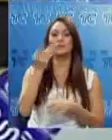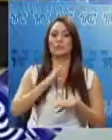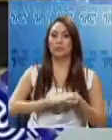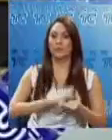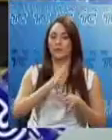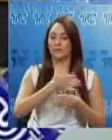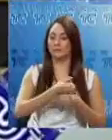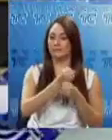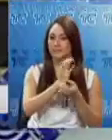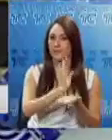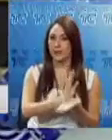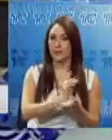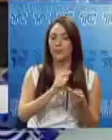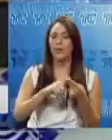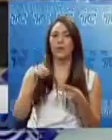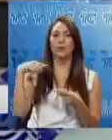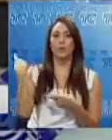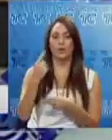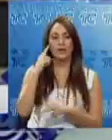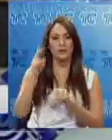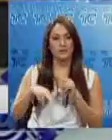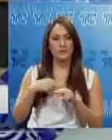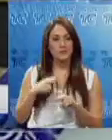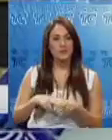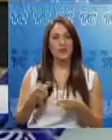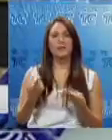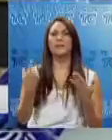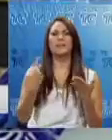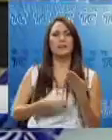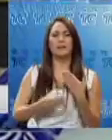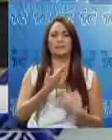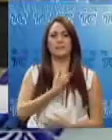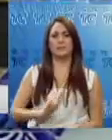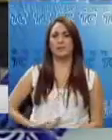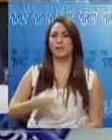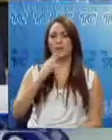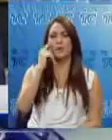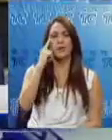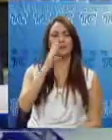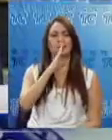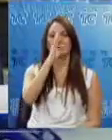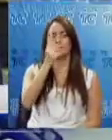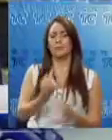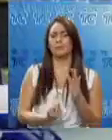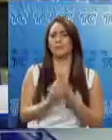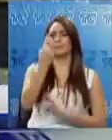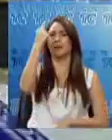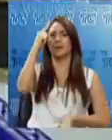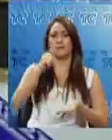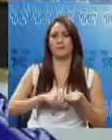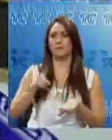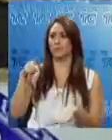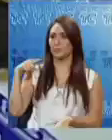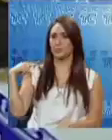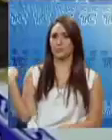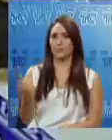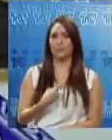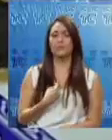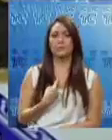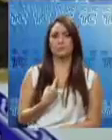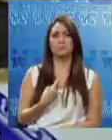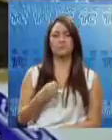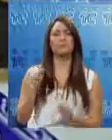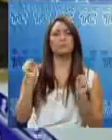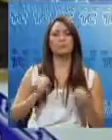la informalidad a nivel nacional, a través de la disposición del señor presidente de la República, por primera vez a los transportistas públicos y